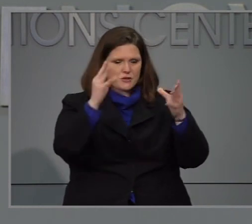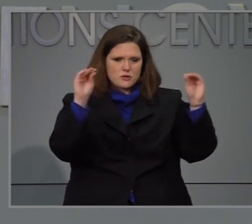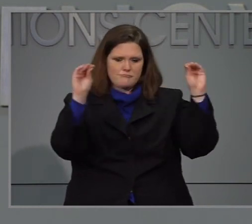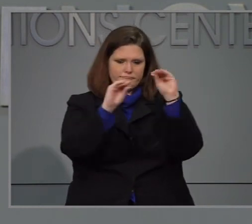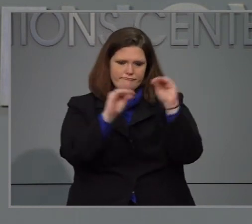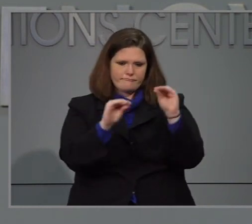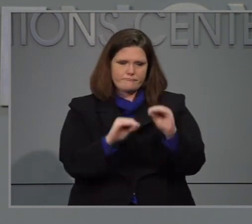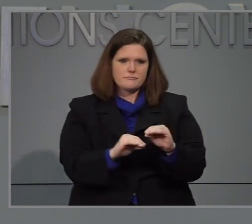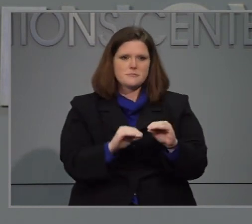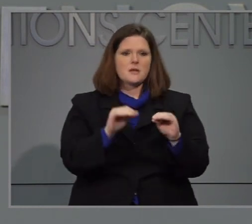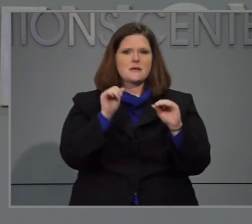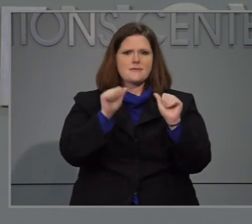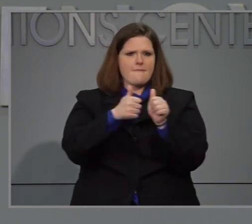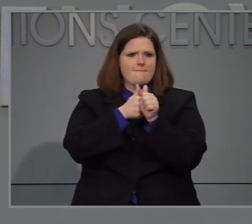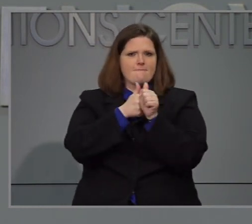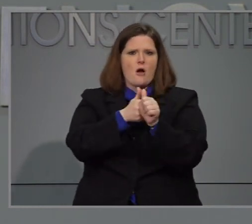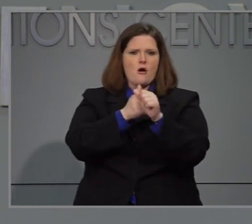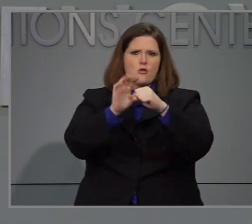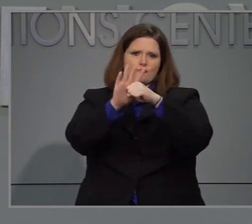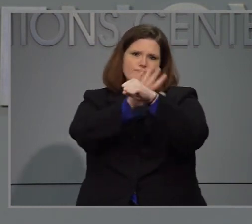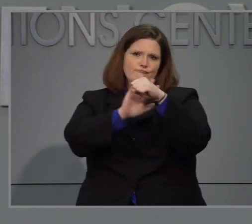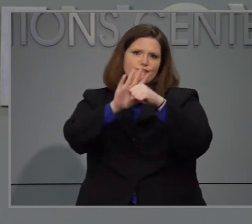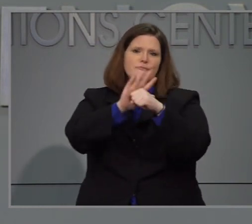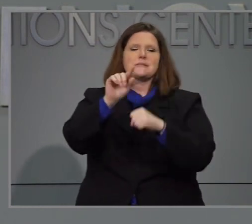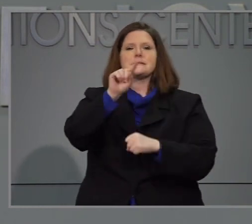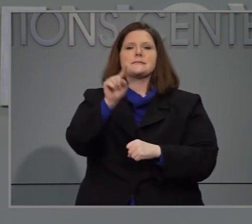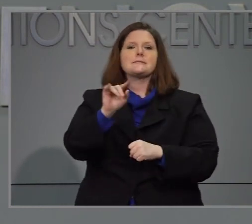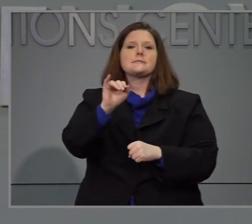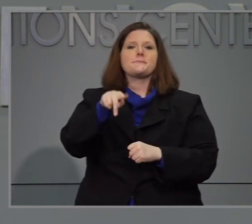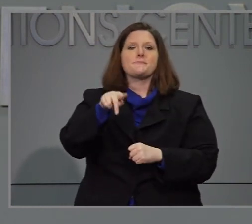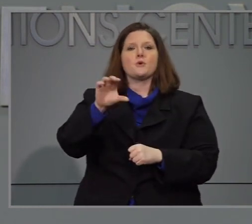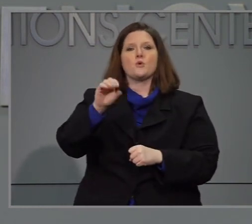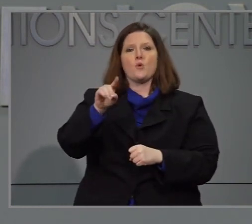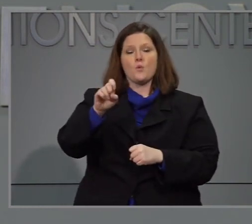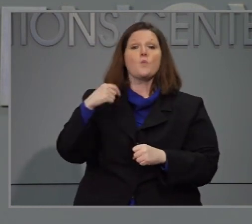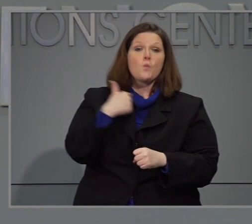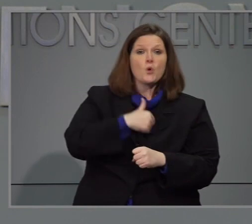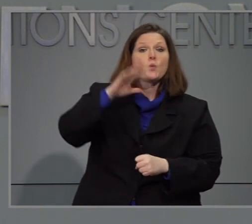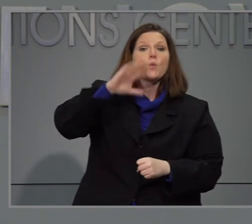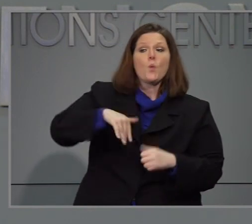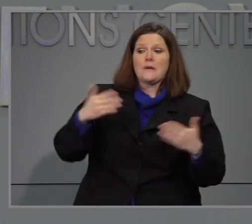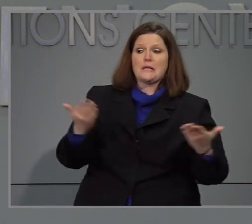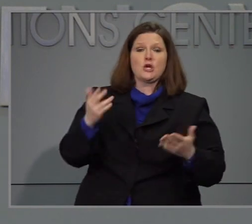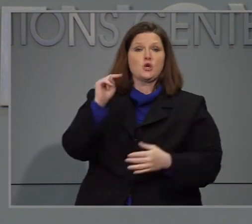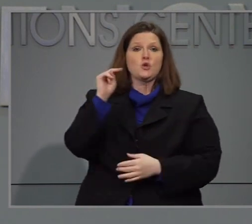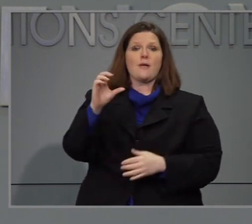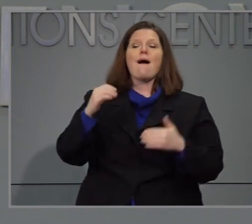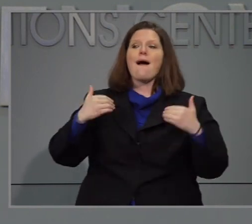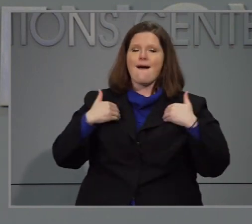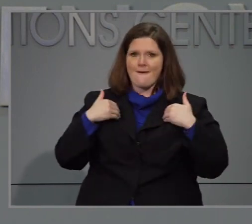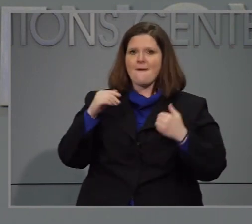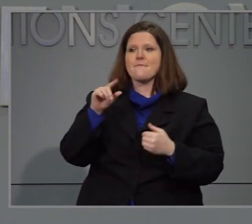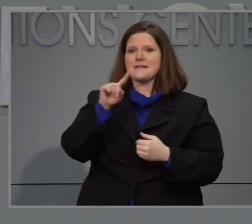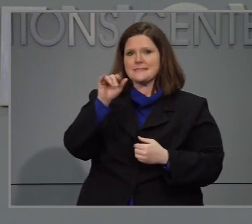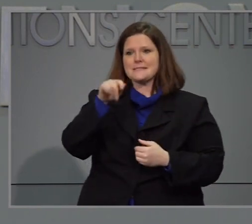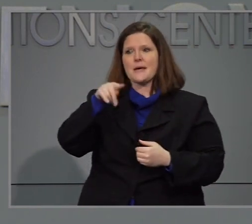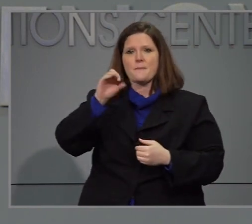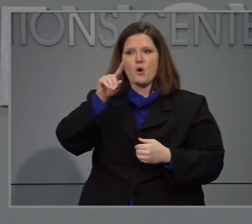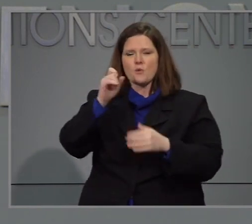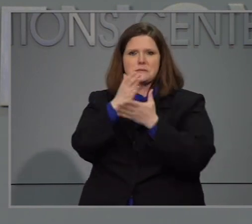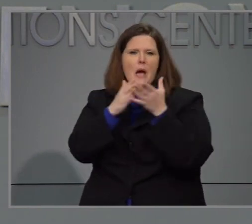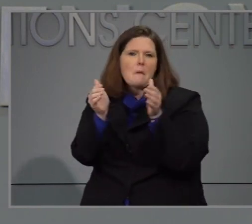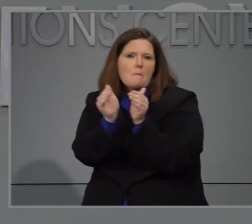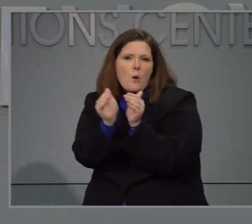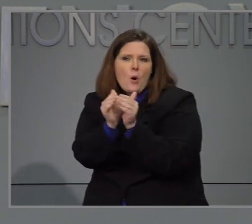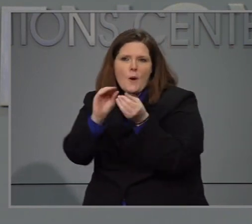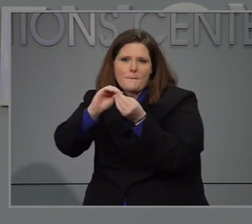la información por código postal. Nosotros sabemos que tenemos muchos códigos postales en Carolina del Norte que tienen pocas